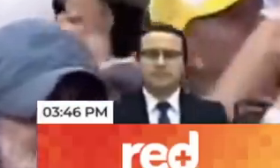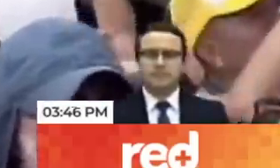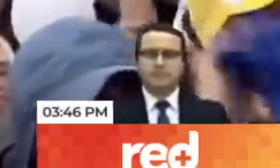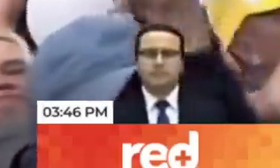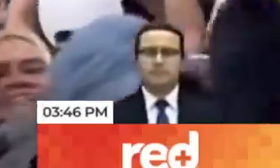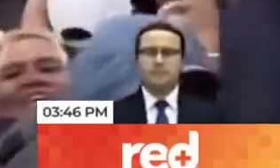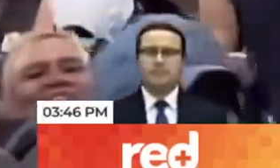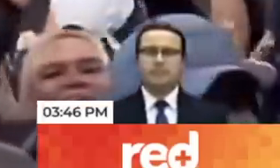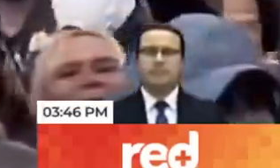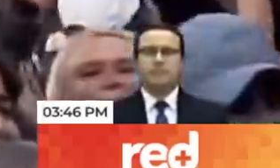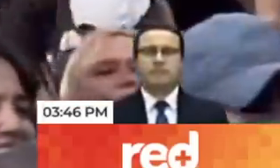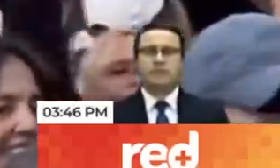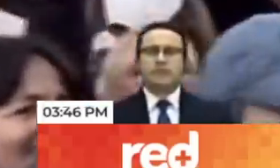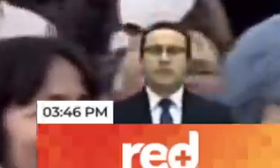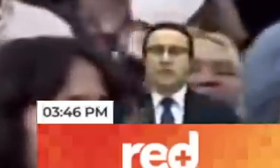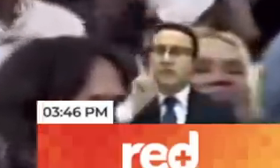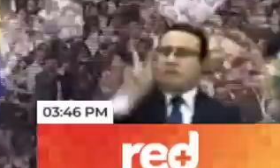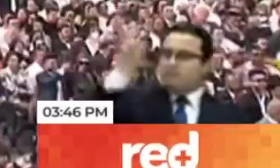encontraron